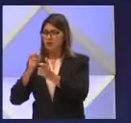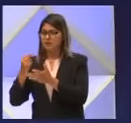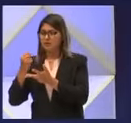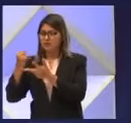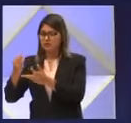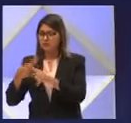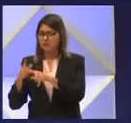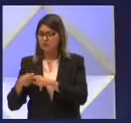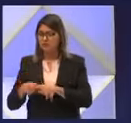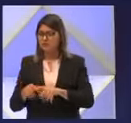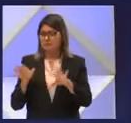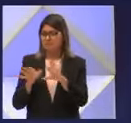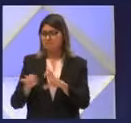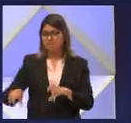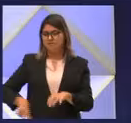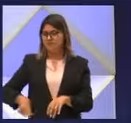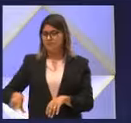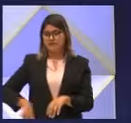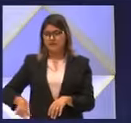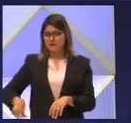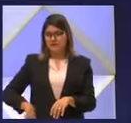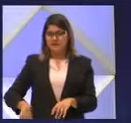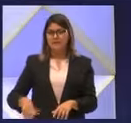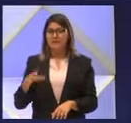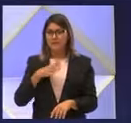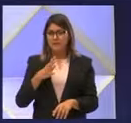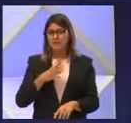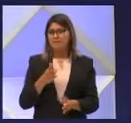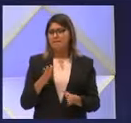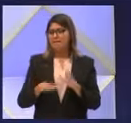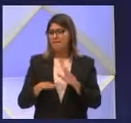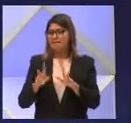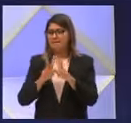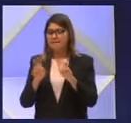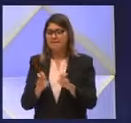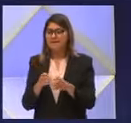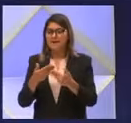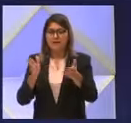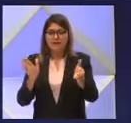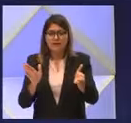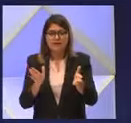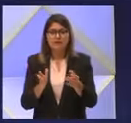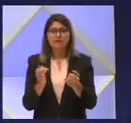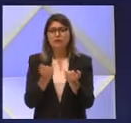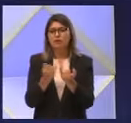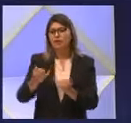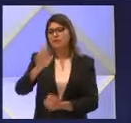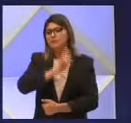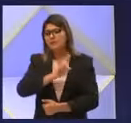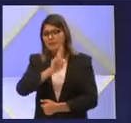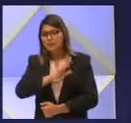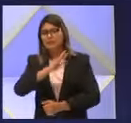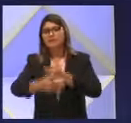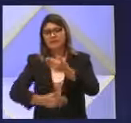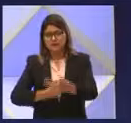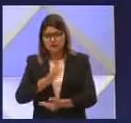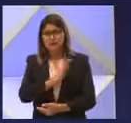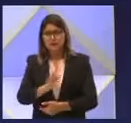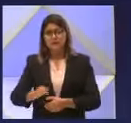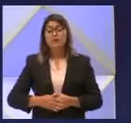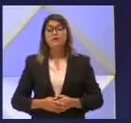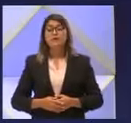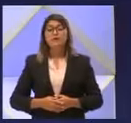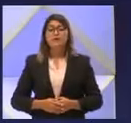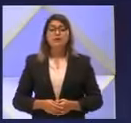gubernamentales más el sector público y privado y lo que vienen por supuesto el problema es que